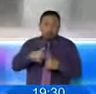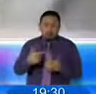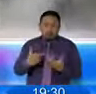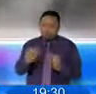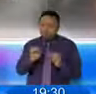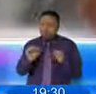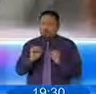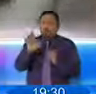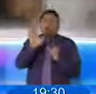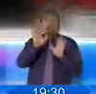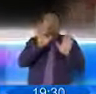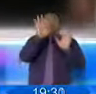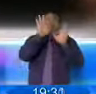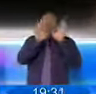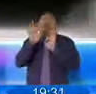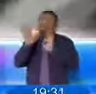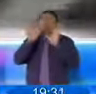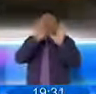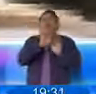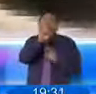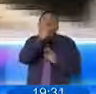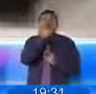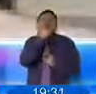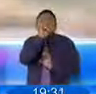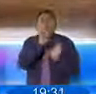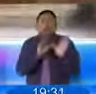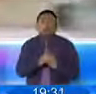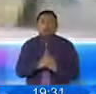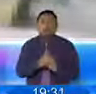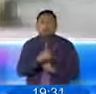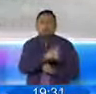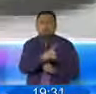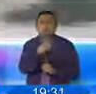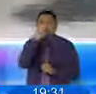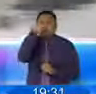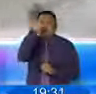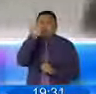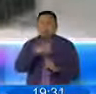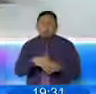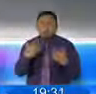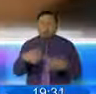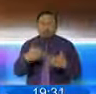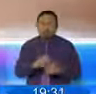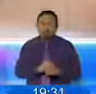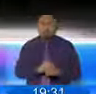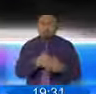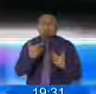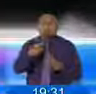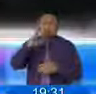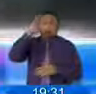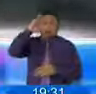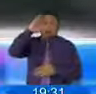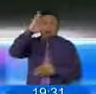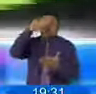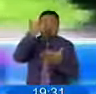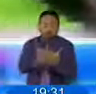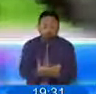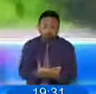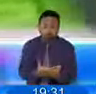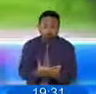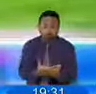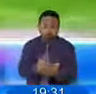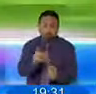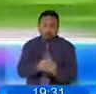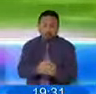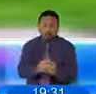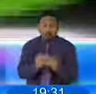gasolina, intentaba explicar el supuesto malentendido. Los minutos para el sospechoso fueron eternos hasta que aparecieron los policías y